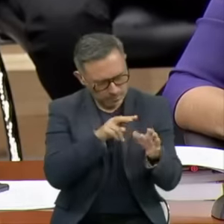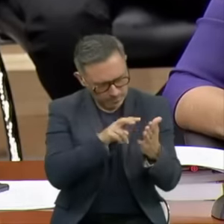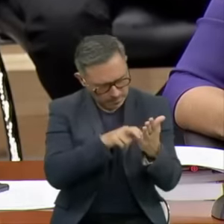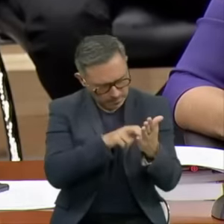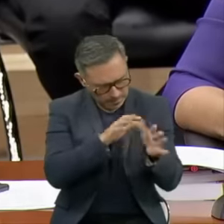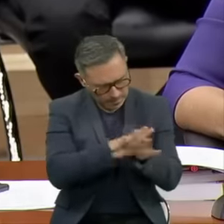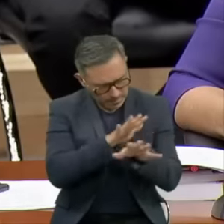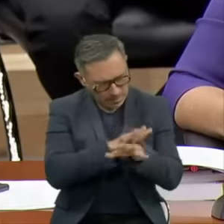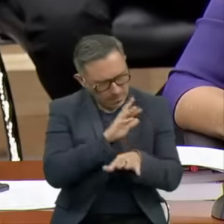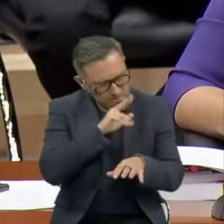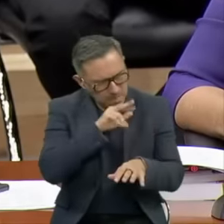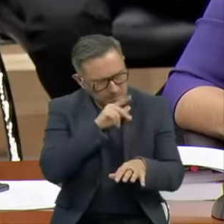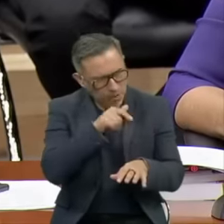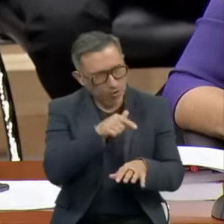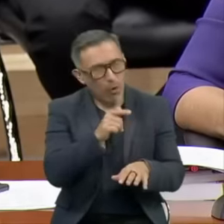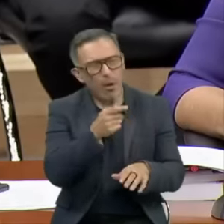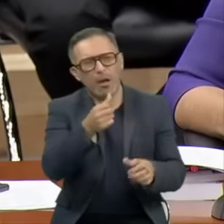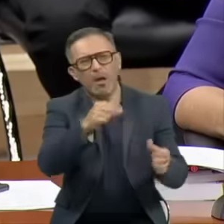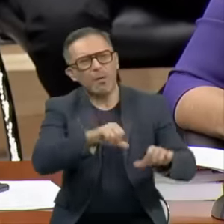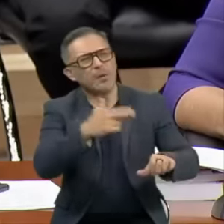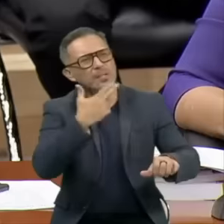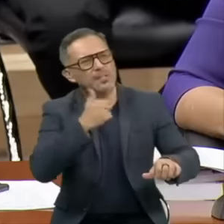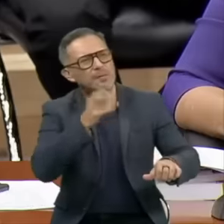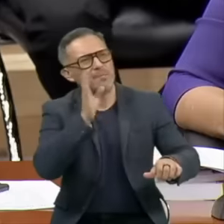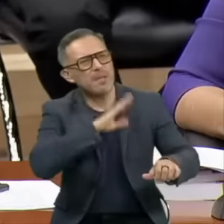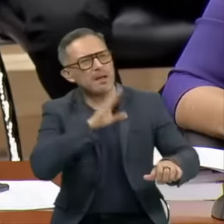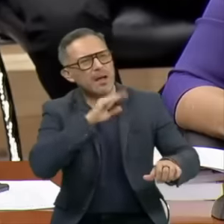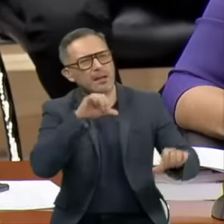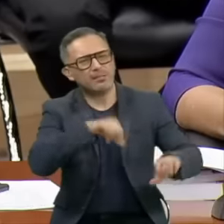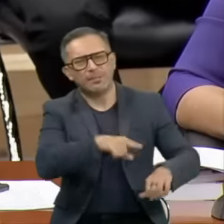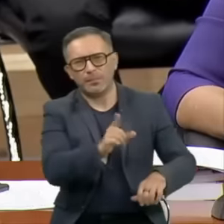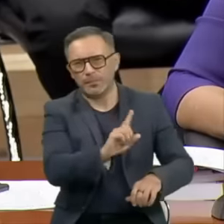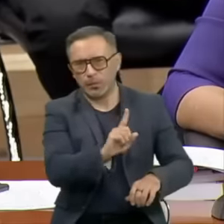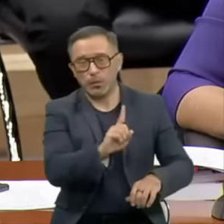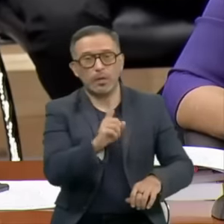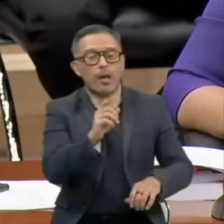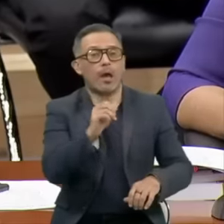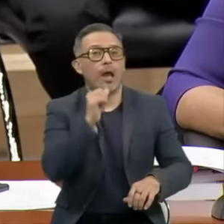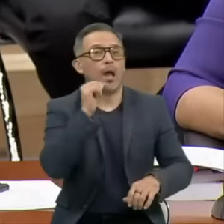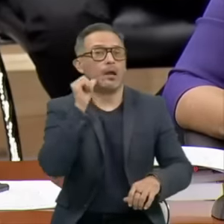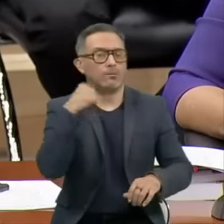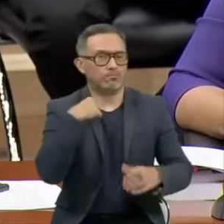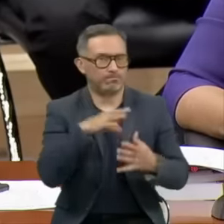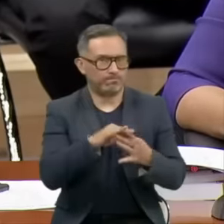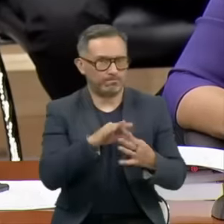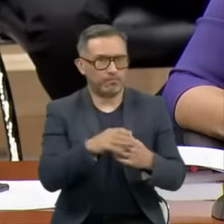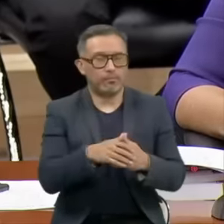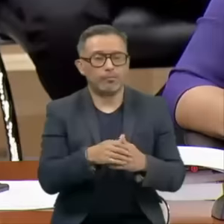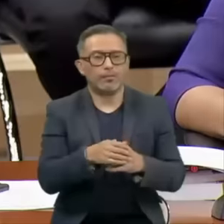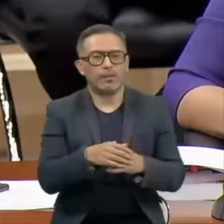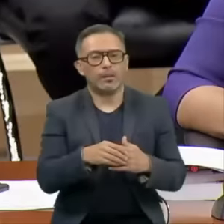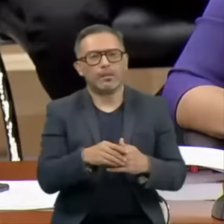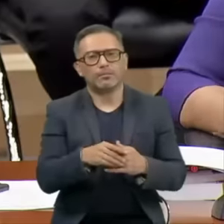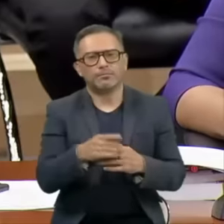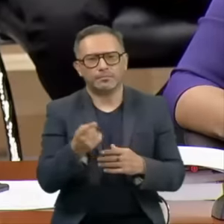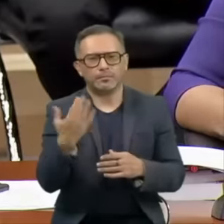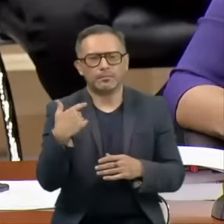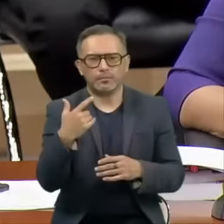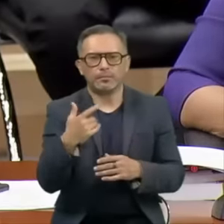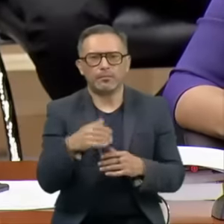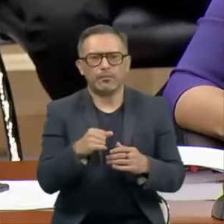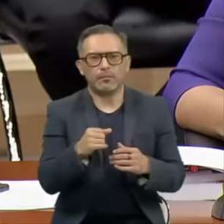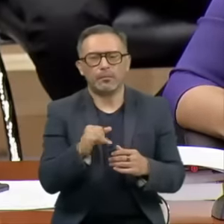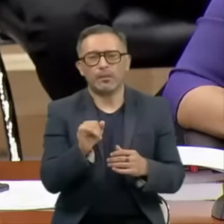de estarlas descalificando. Yo lo dije ayer y termino, la mano estaba dispuesta